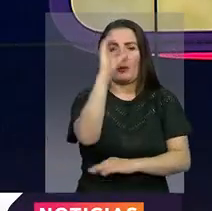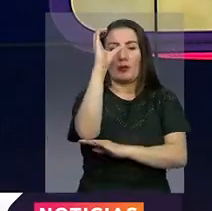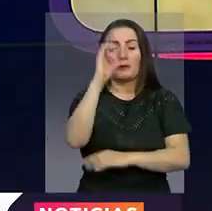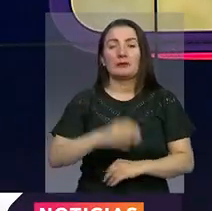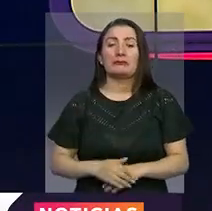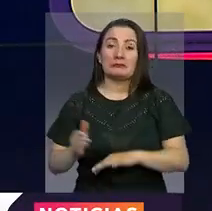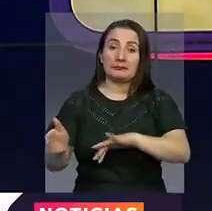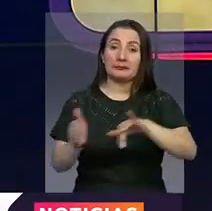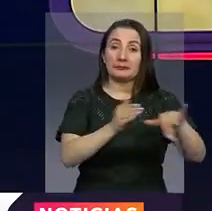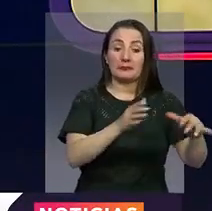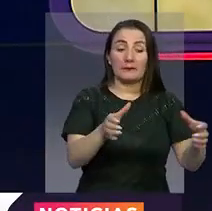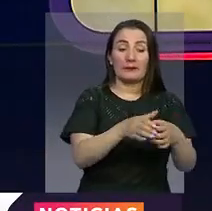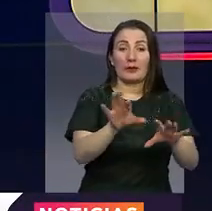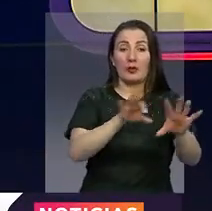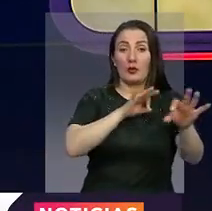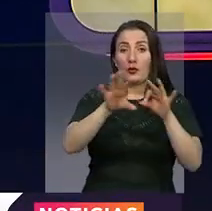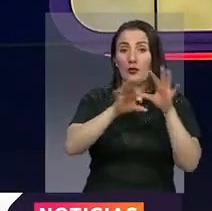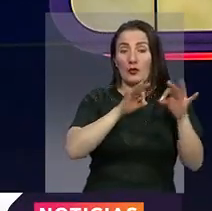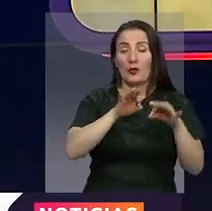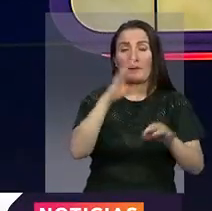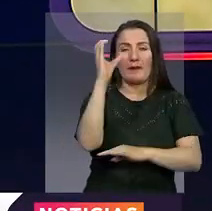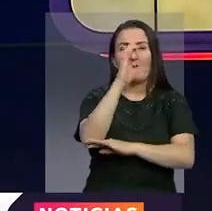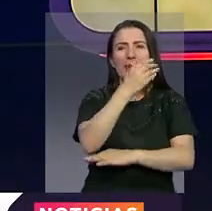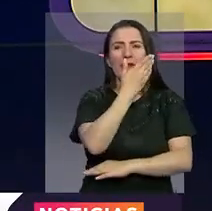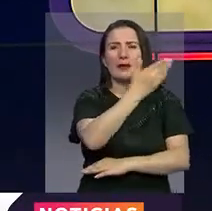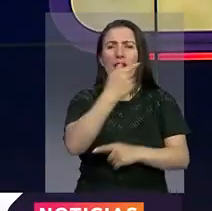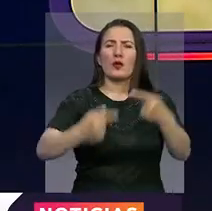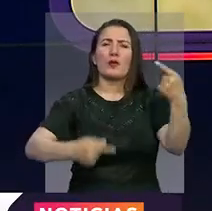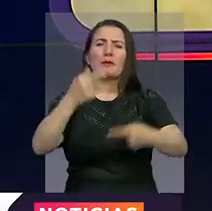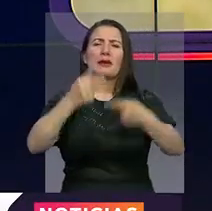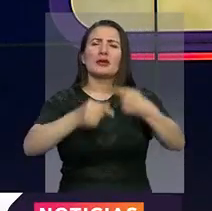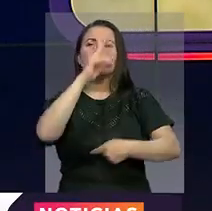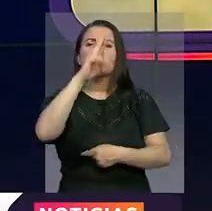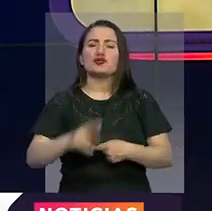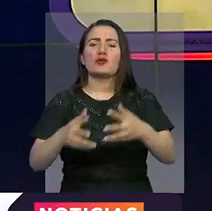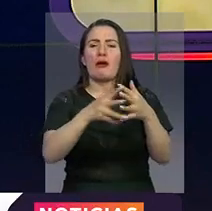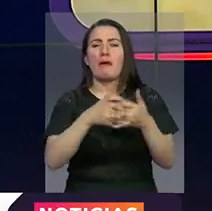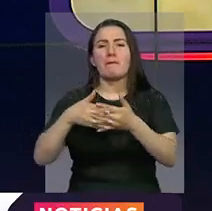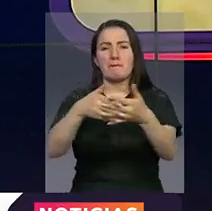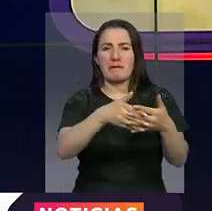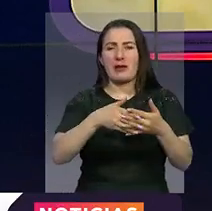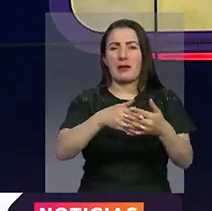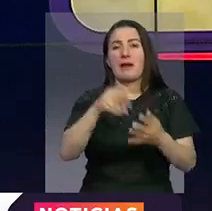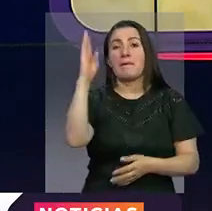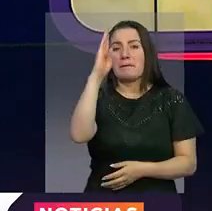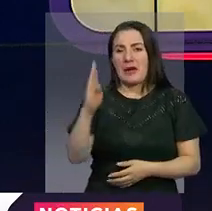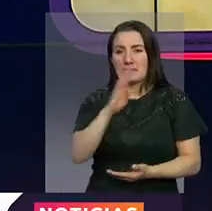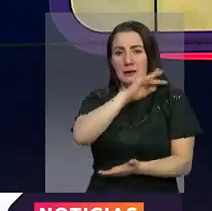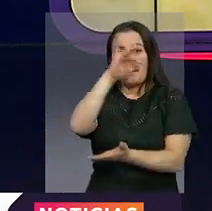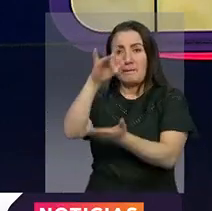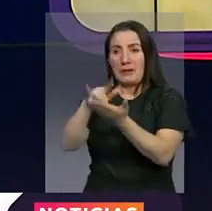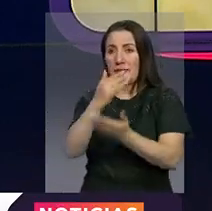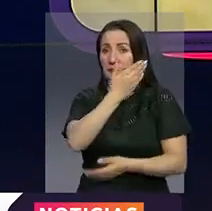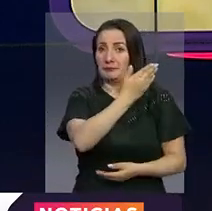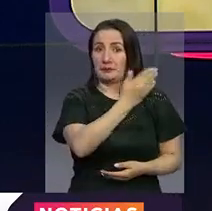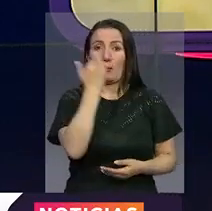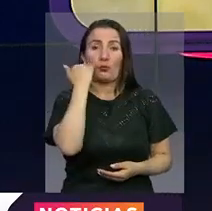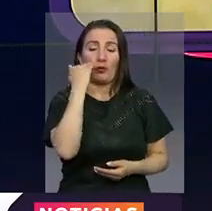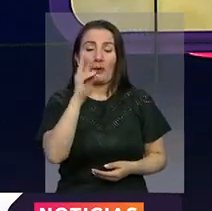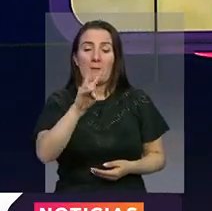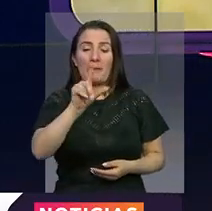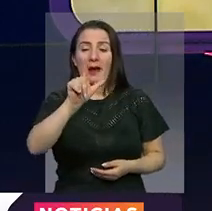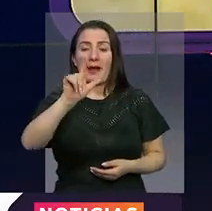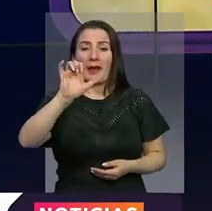La selección Colombia femenina de rugby 7 se prepara para competir en el suramericano que se disputará en Brasil. Valentina Álvarez es la